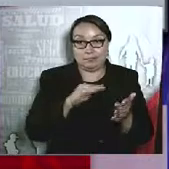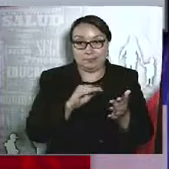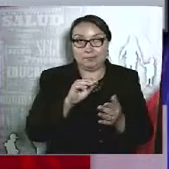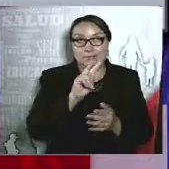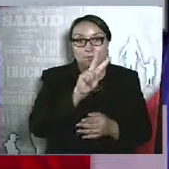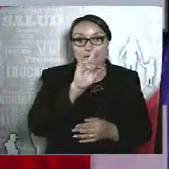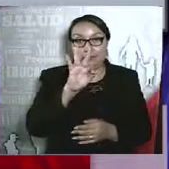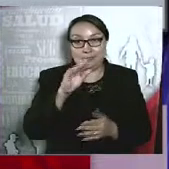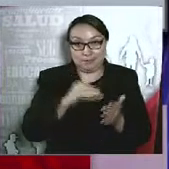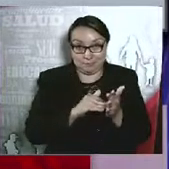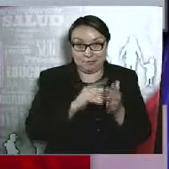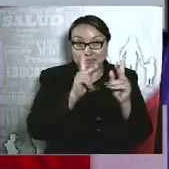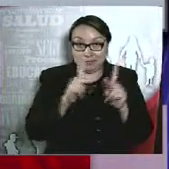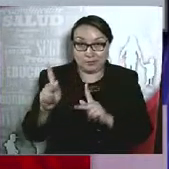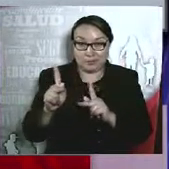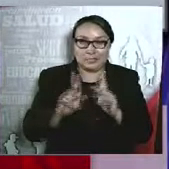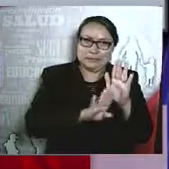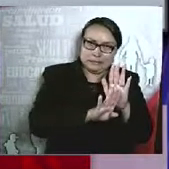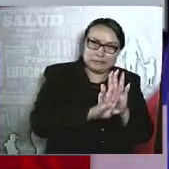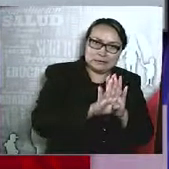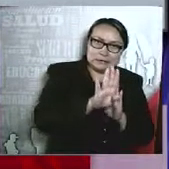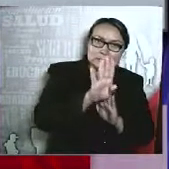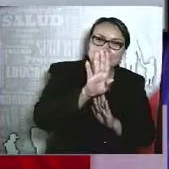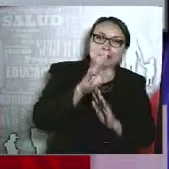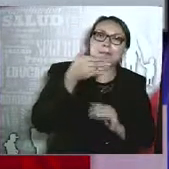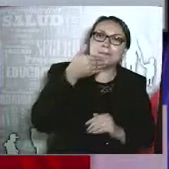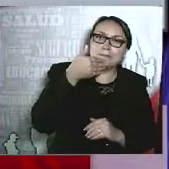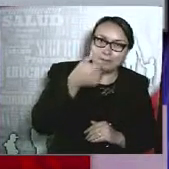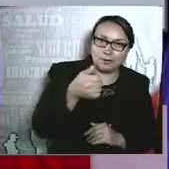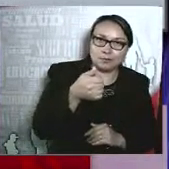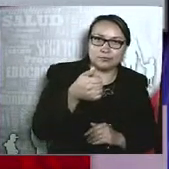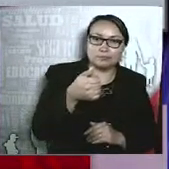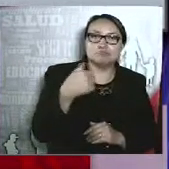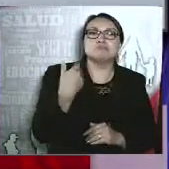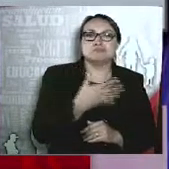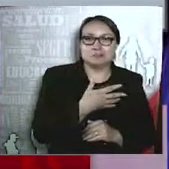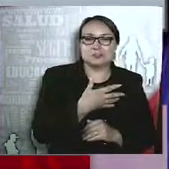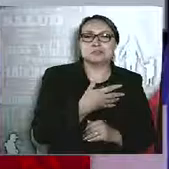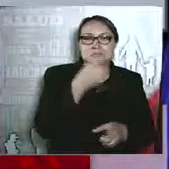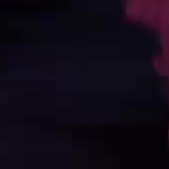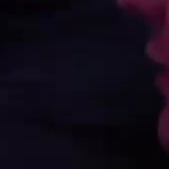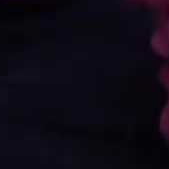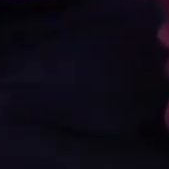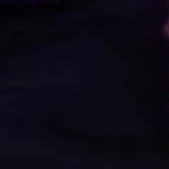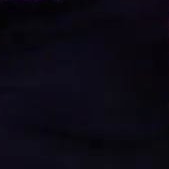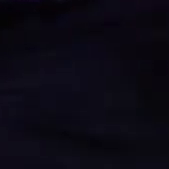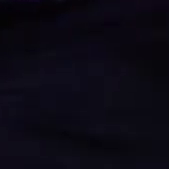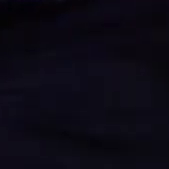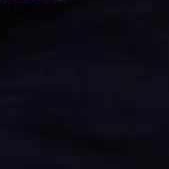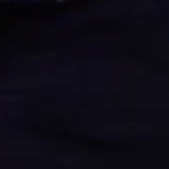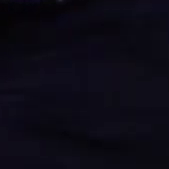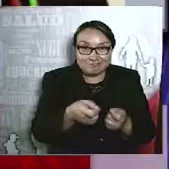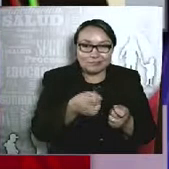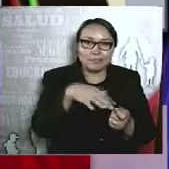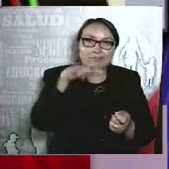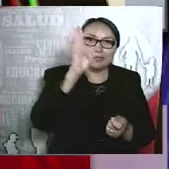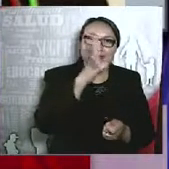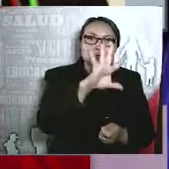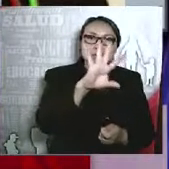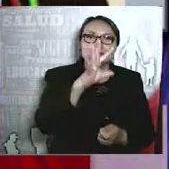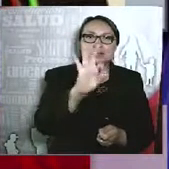proceso pudieran avanzar en su ruta, pudieran ir un paso más adelante. Logramos hacerlo con 22.076 personas. Más del 50% de